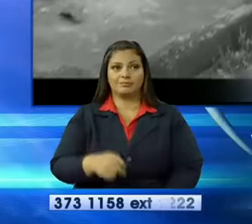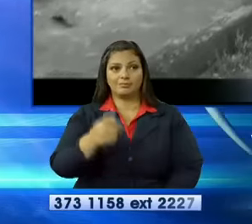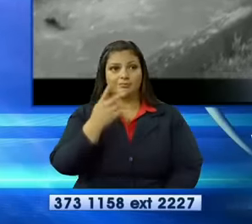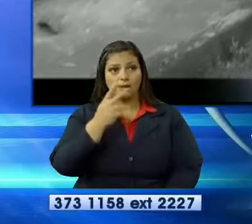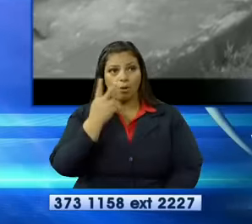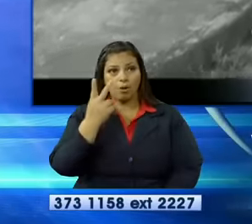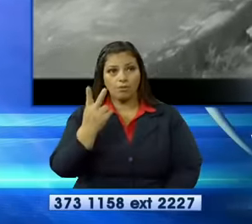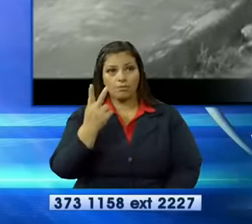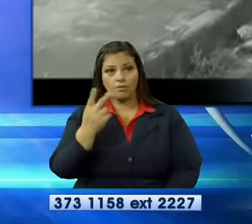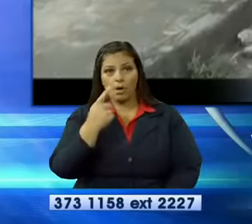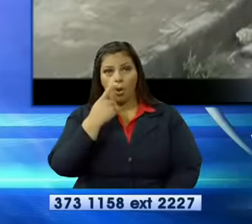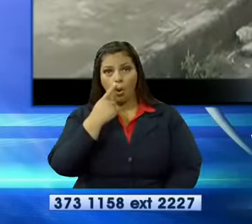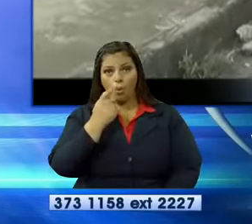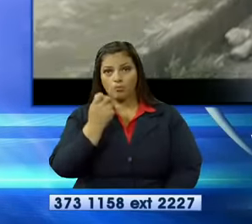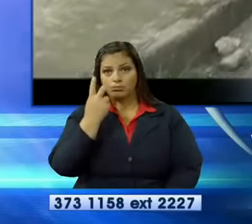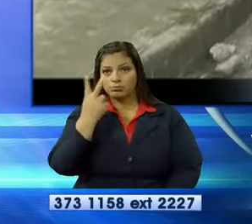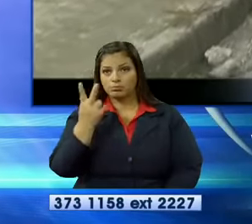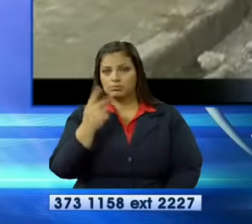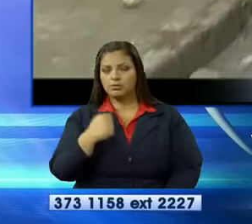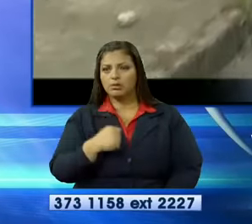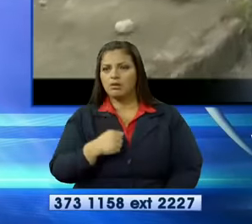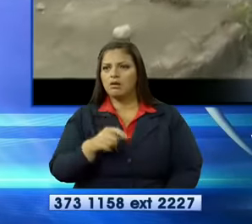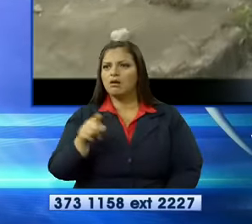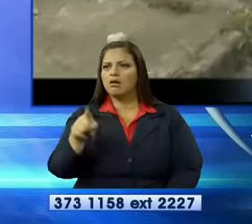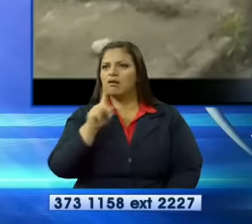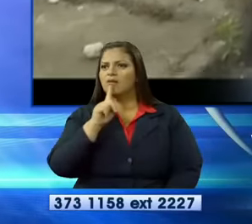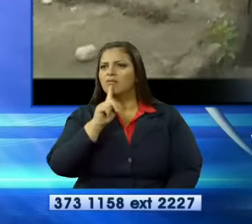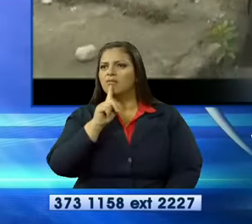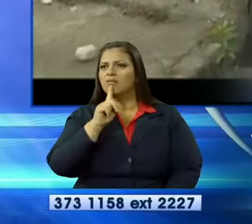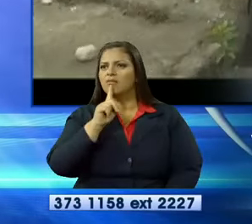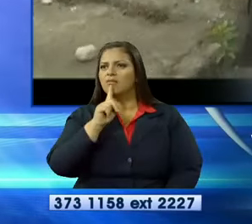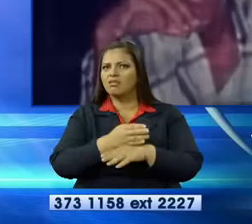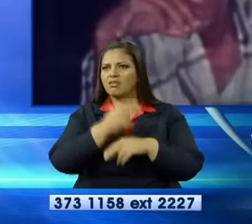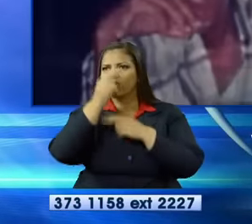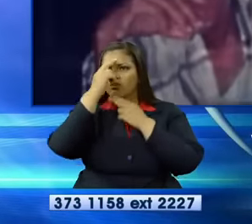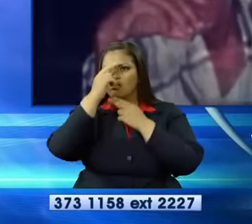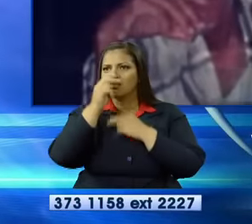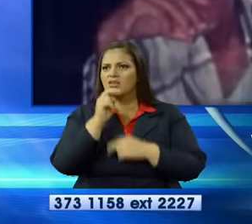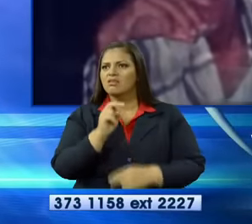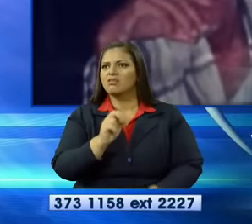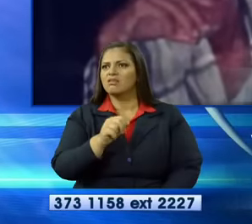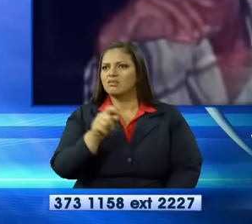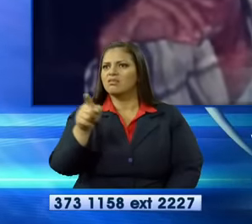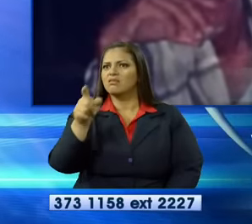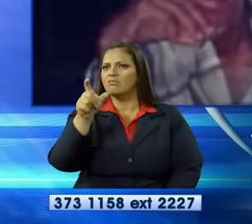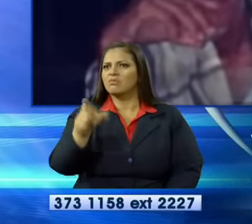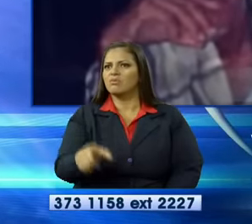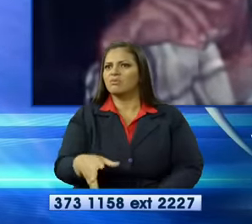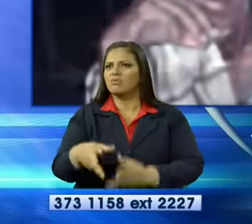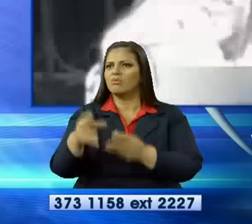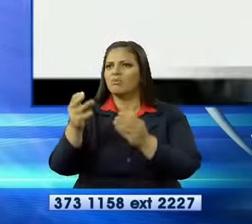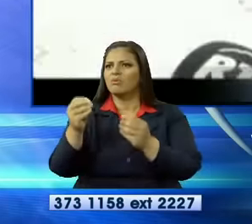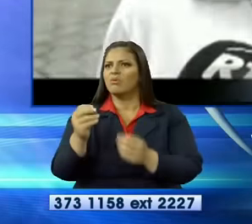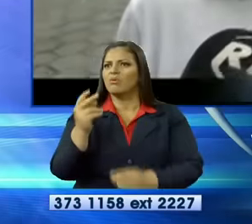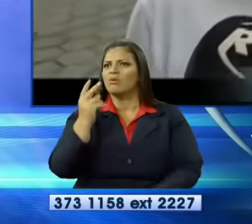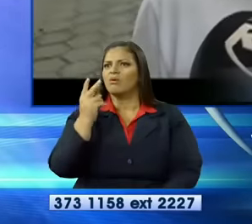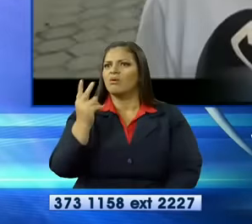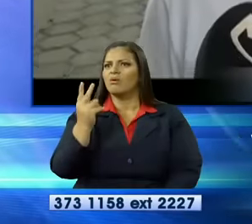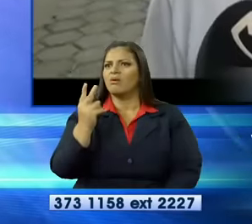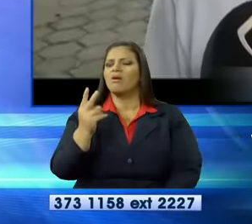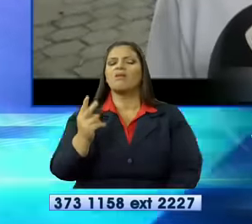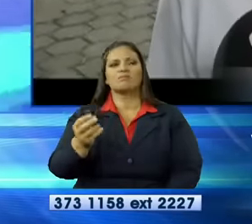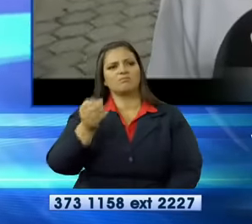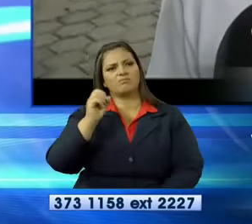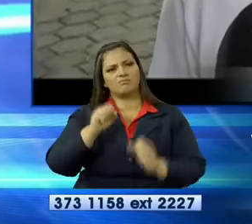este ciudadano, no dude en contactarnos. Su familia, como bien lo decía la nota periodística, se encuentra desesperada.